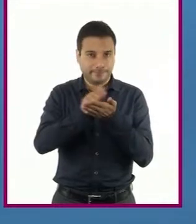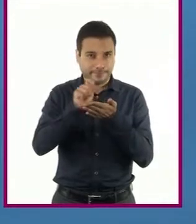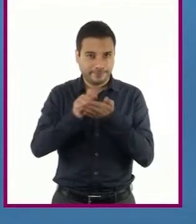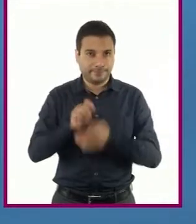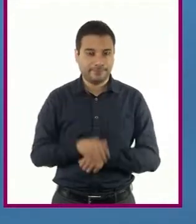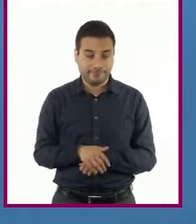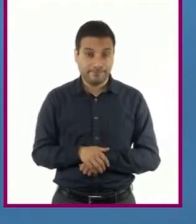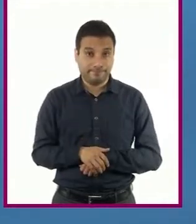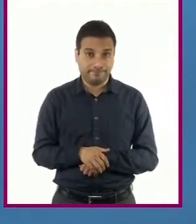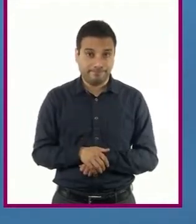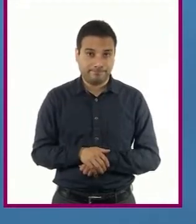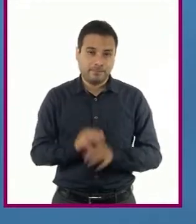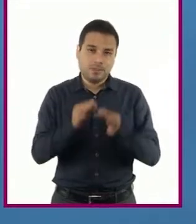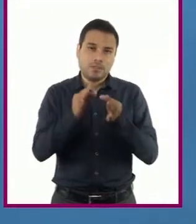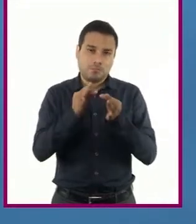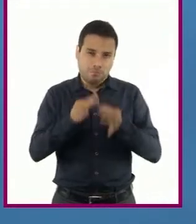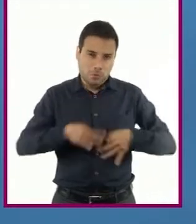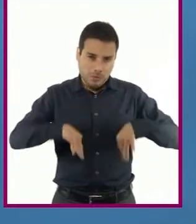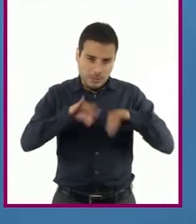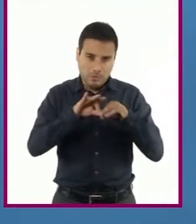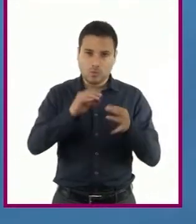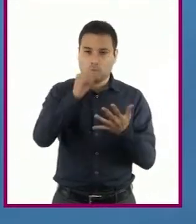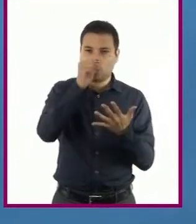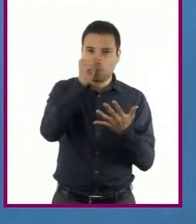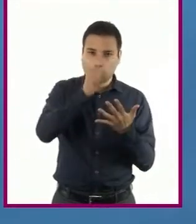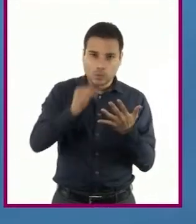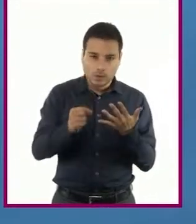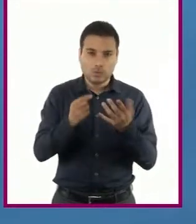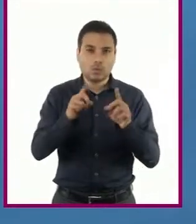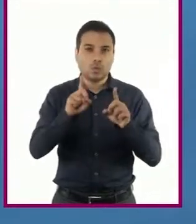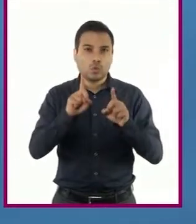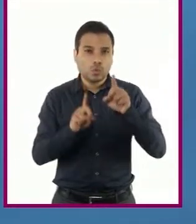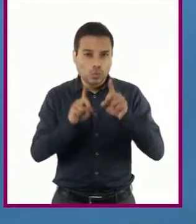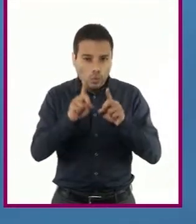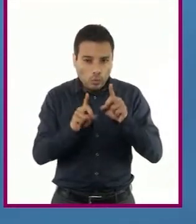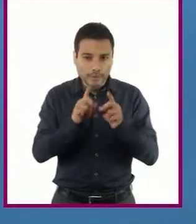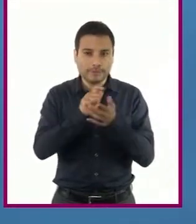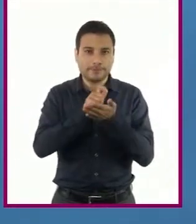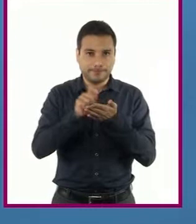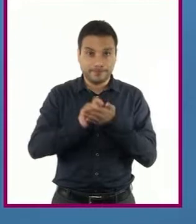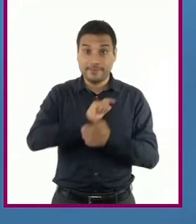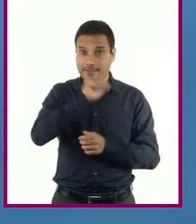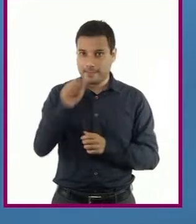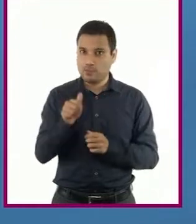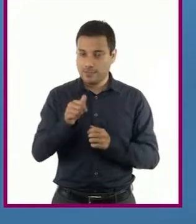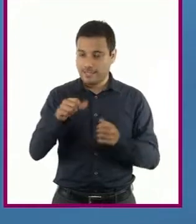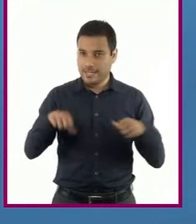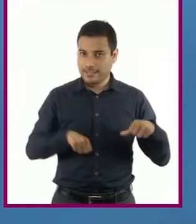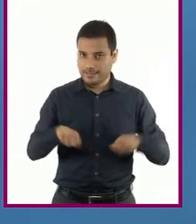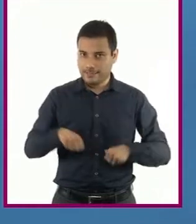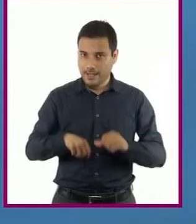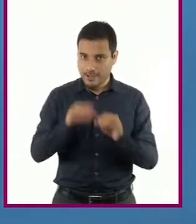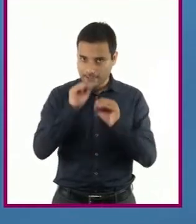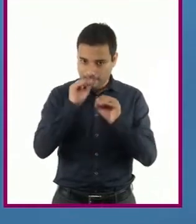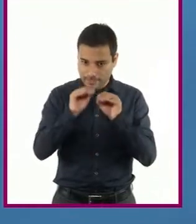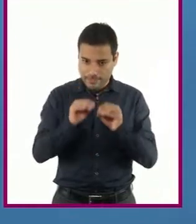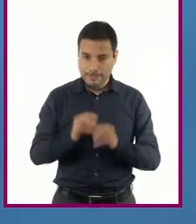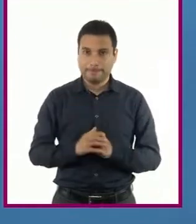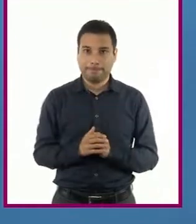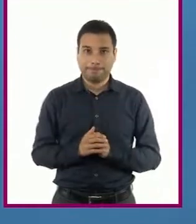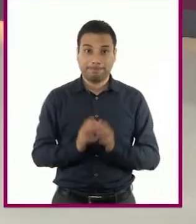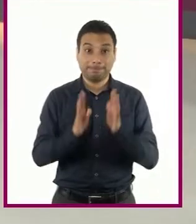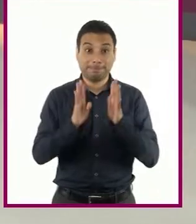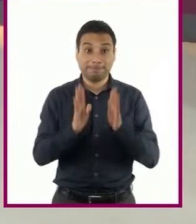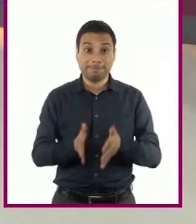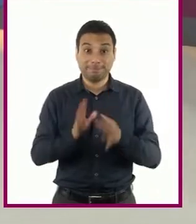consideren relevante, dudas y preguntas, ya que nos servirán de insumo para la elaboración del reto al final de la sesión. ¿Listas